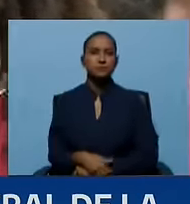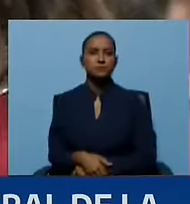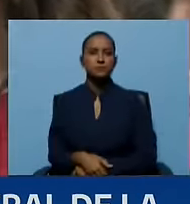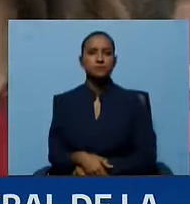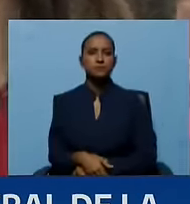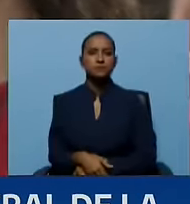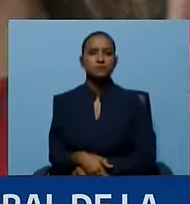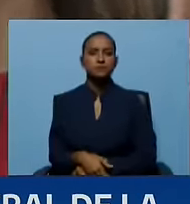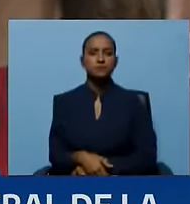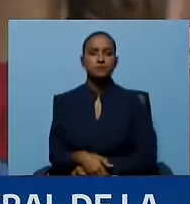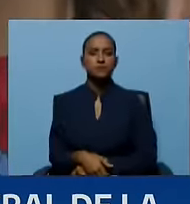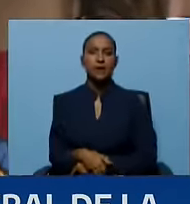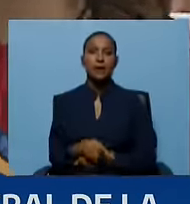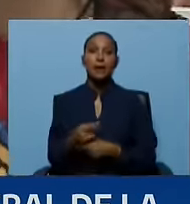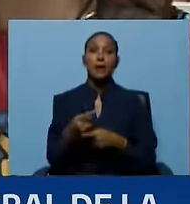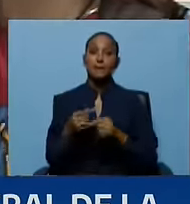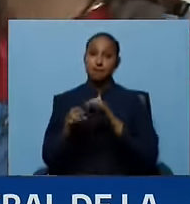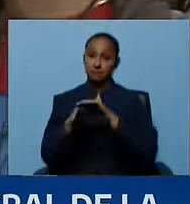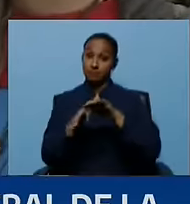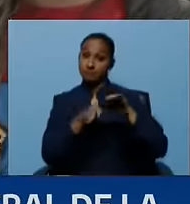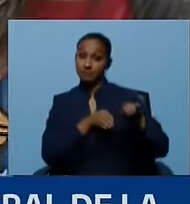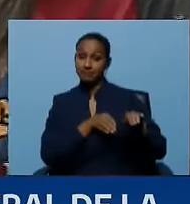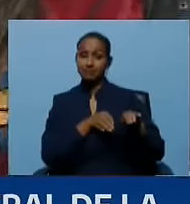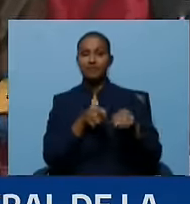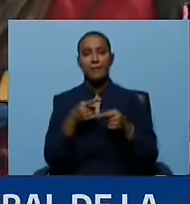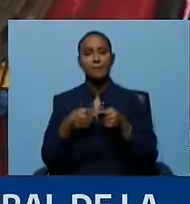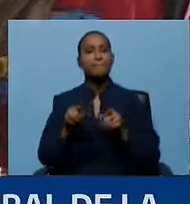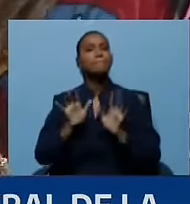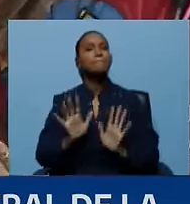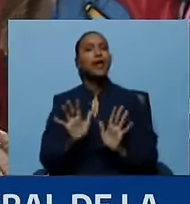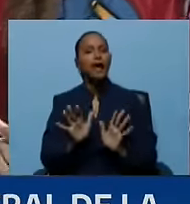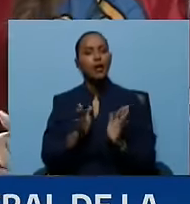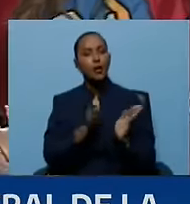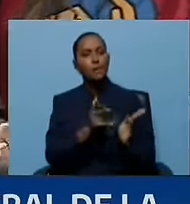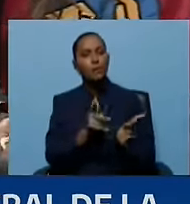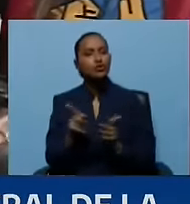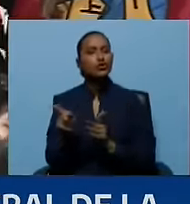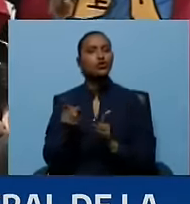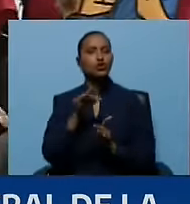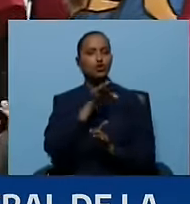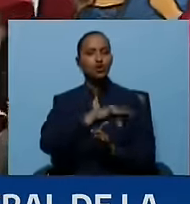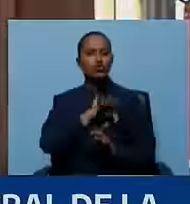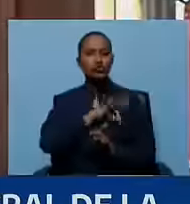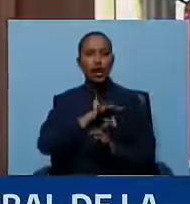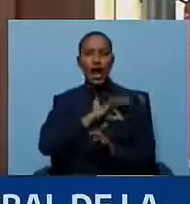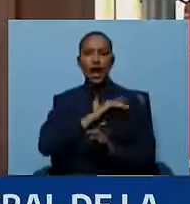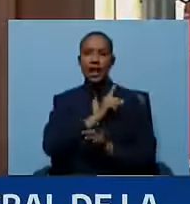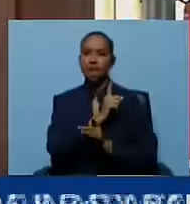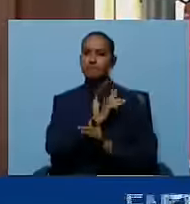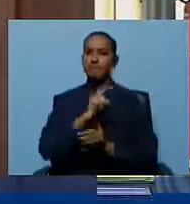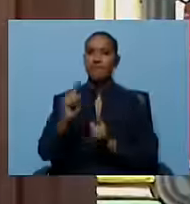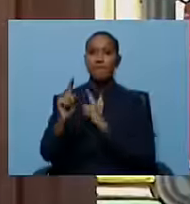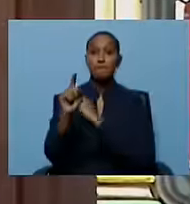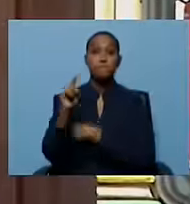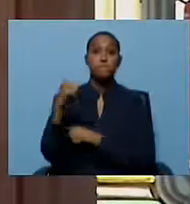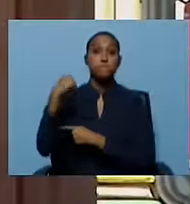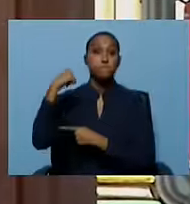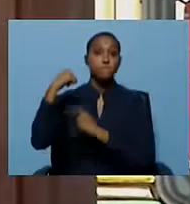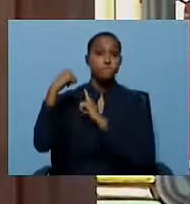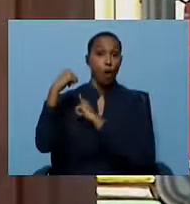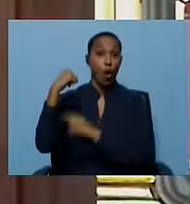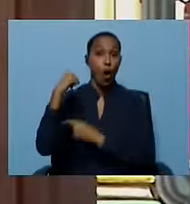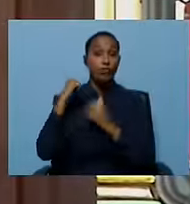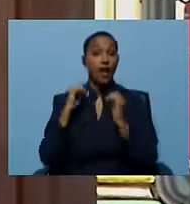Pero los procesos sociales de organización y empoderamiento duran